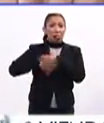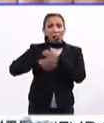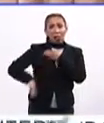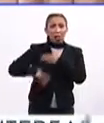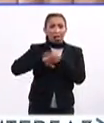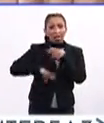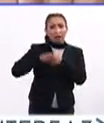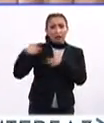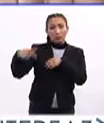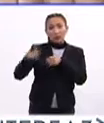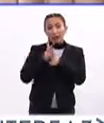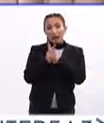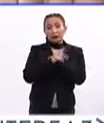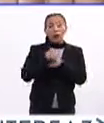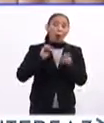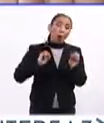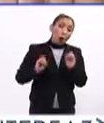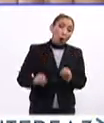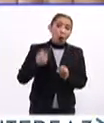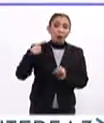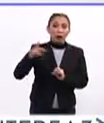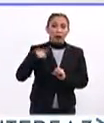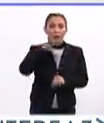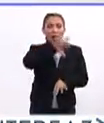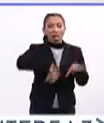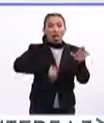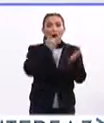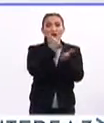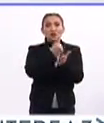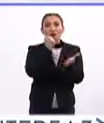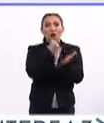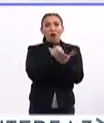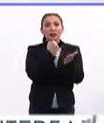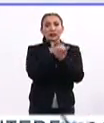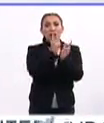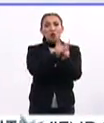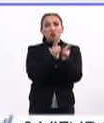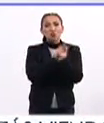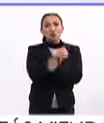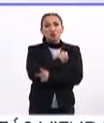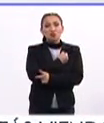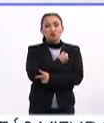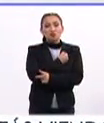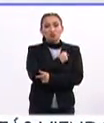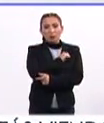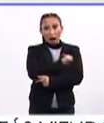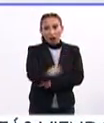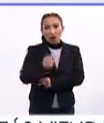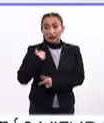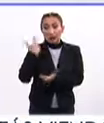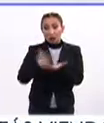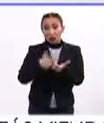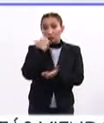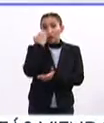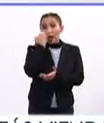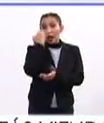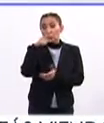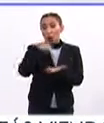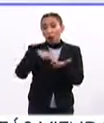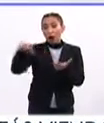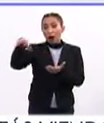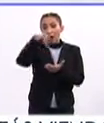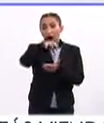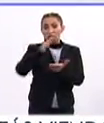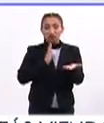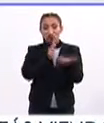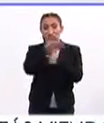países, pero muchas veces es por el tema de reclutamiento forzado, y este ocurre incluso al nivel de las escuelas, en los espacios